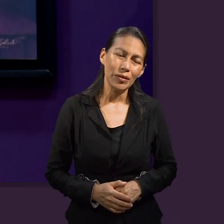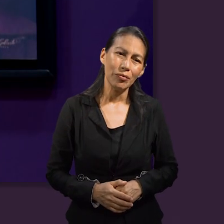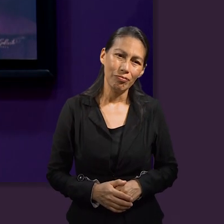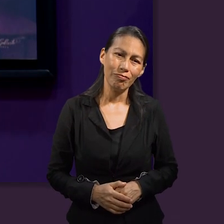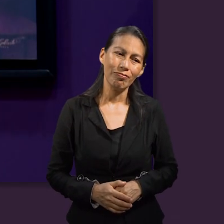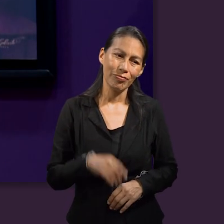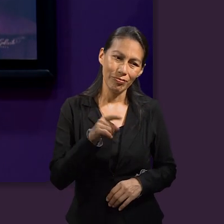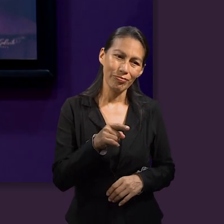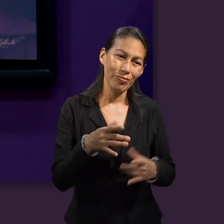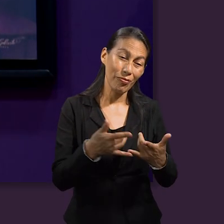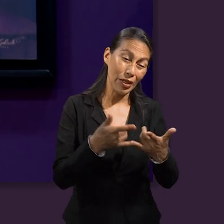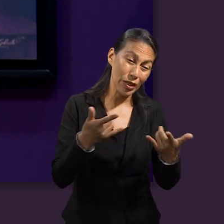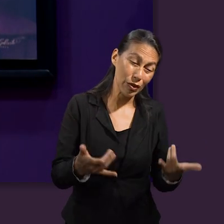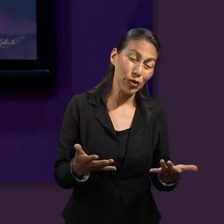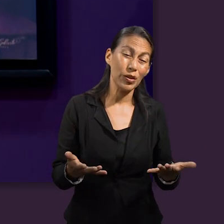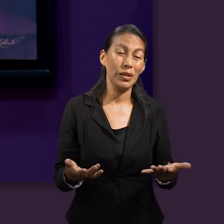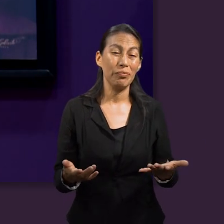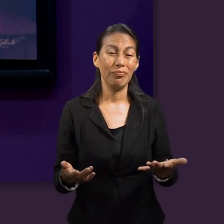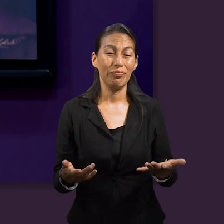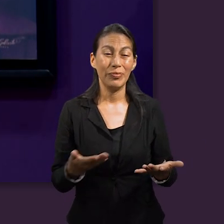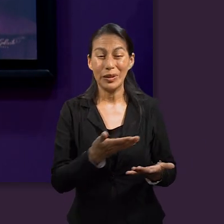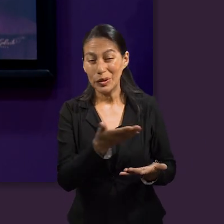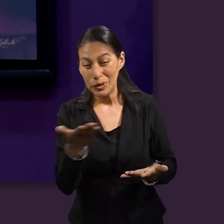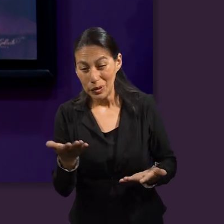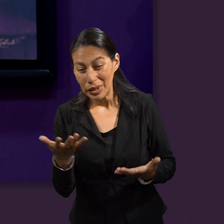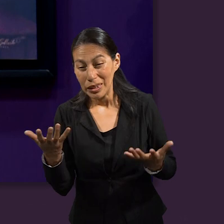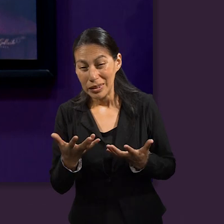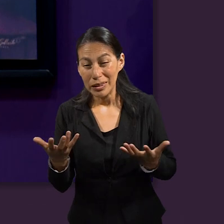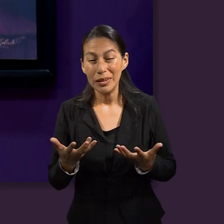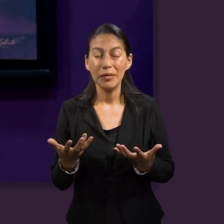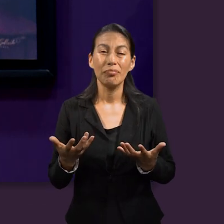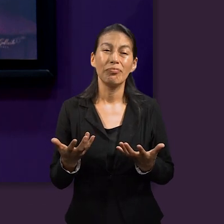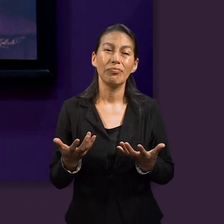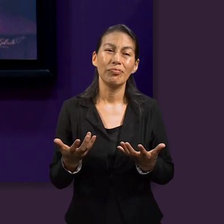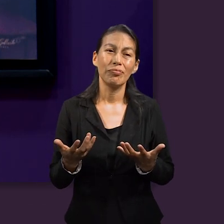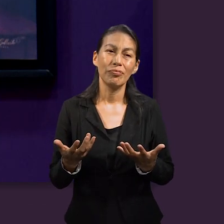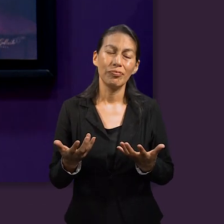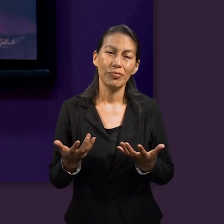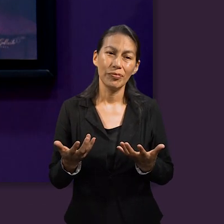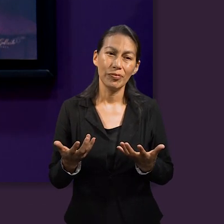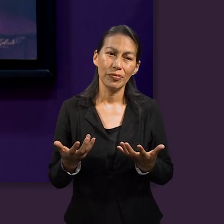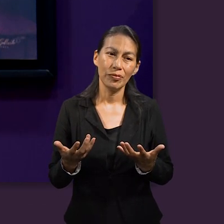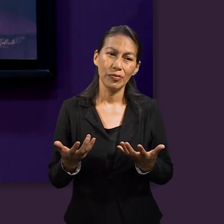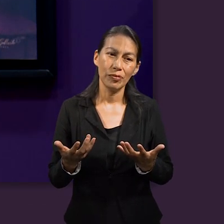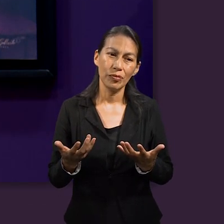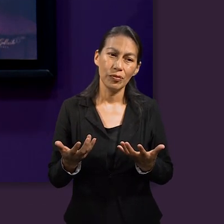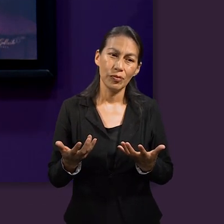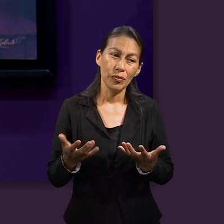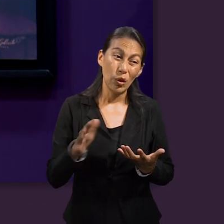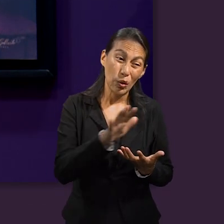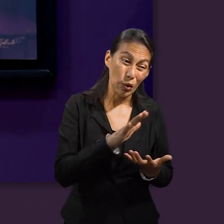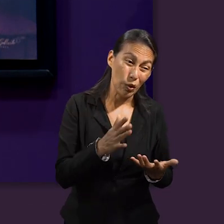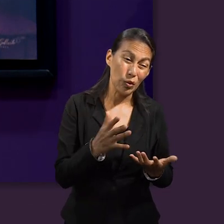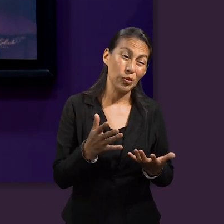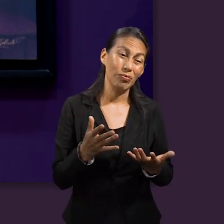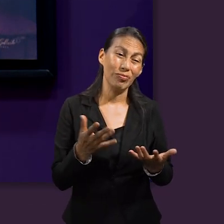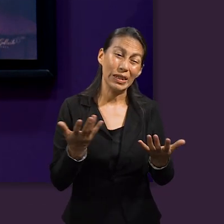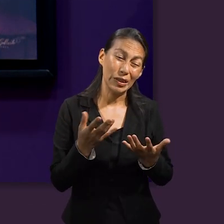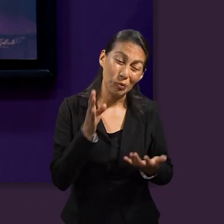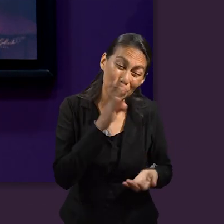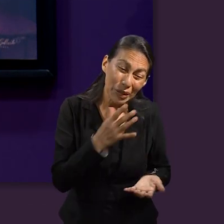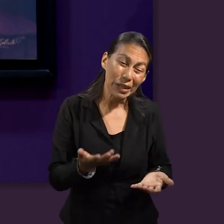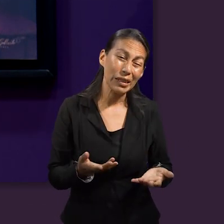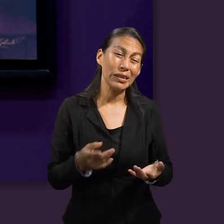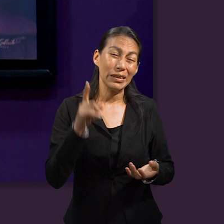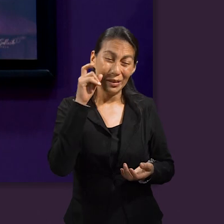las acciones de los personajes con ambigüedad en su en su